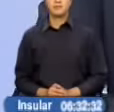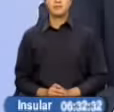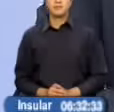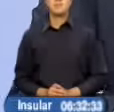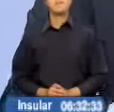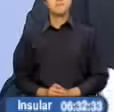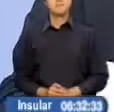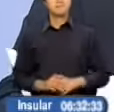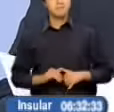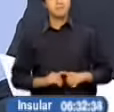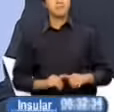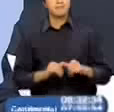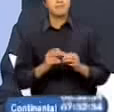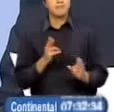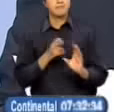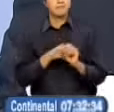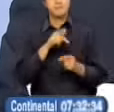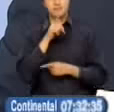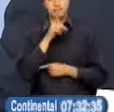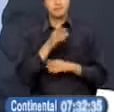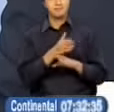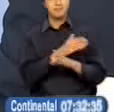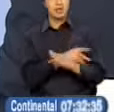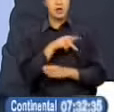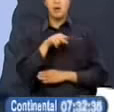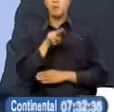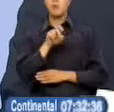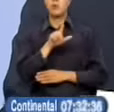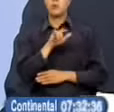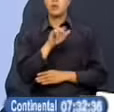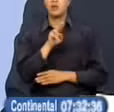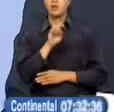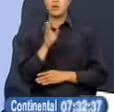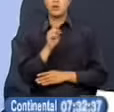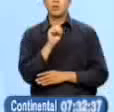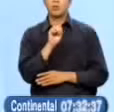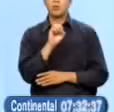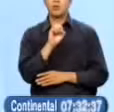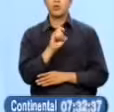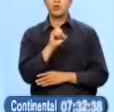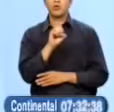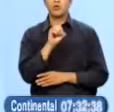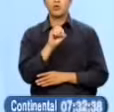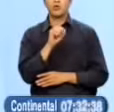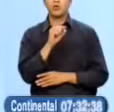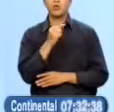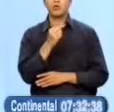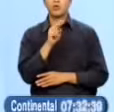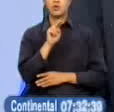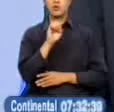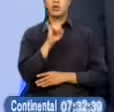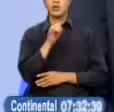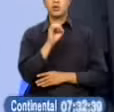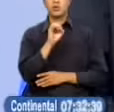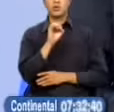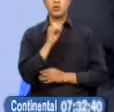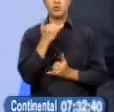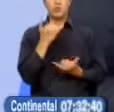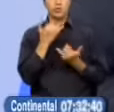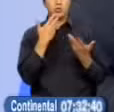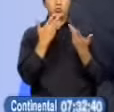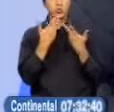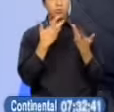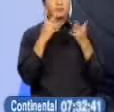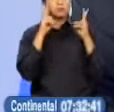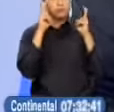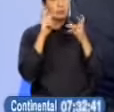bueno continuamos tenemos ya la presencia como lo había anunciado de paulina mogrovejo consejera al orden con vamos a conversar sobre lo